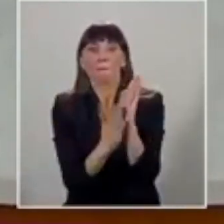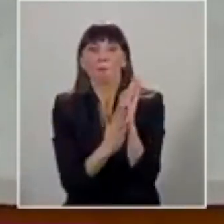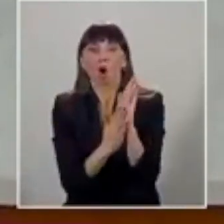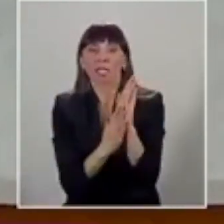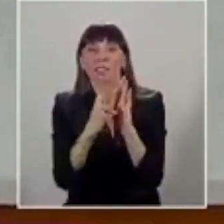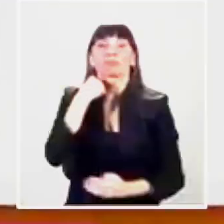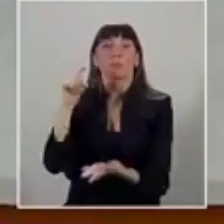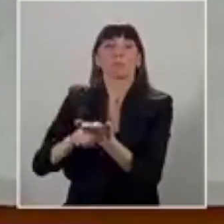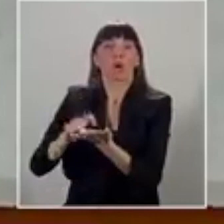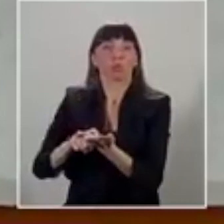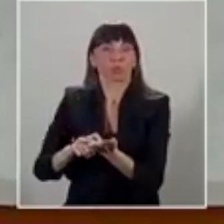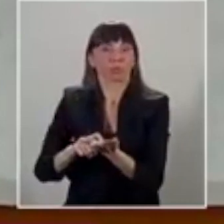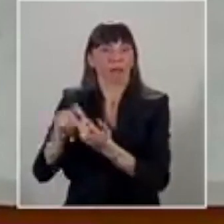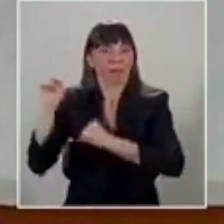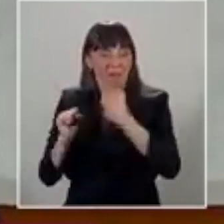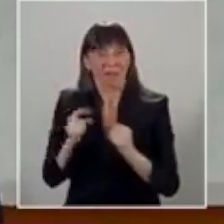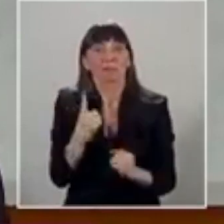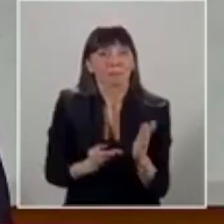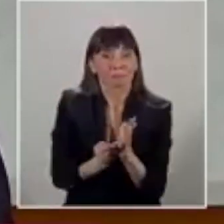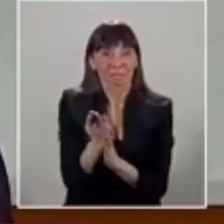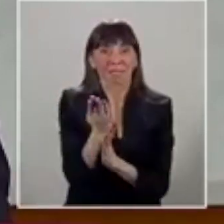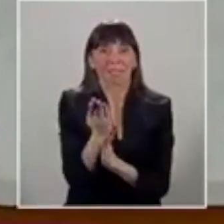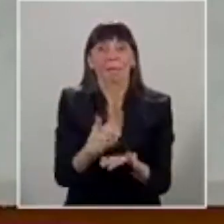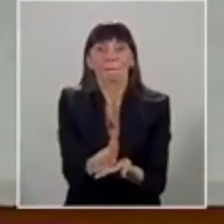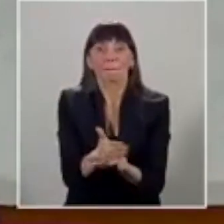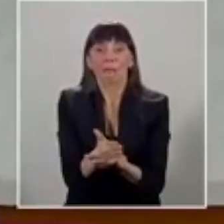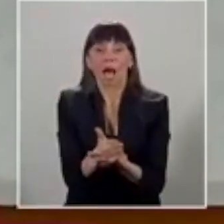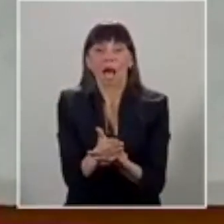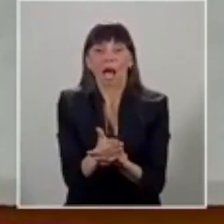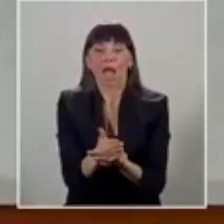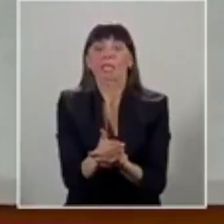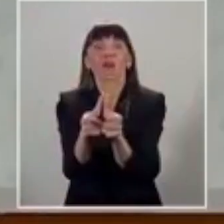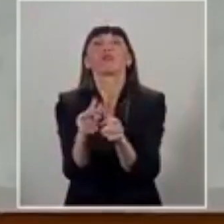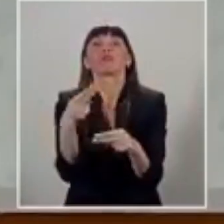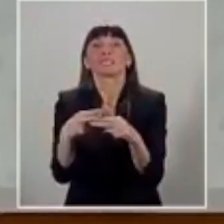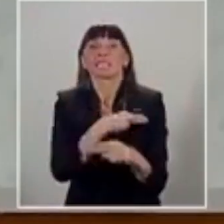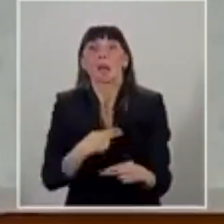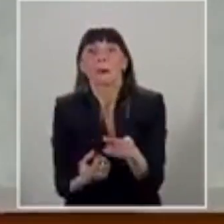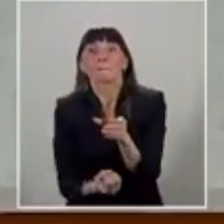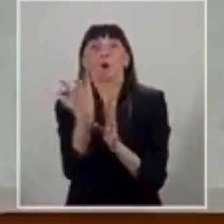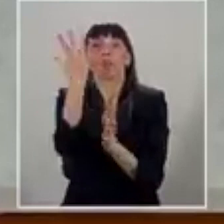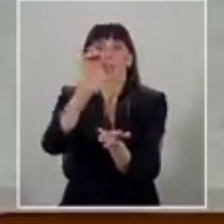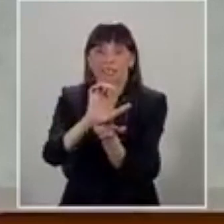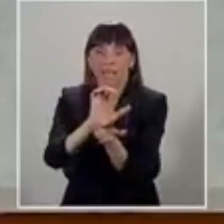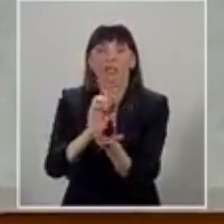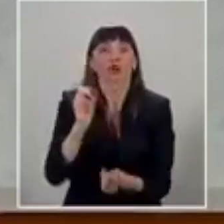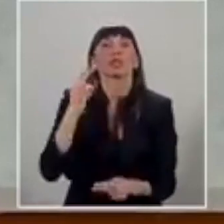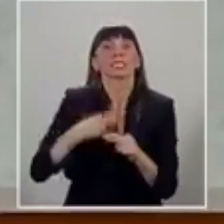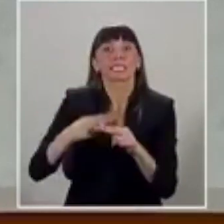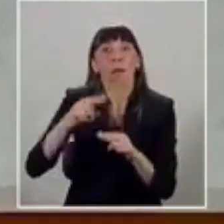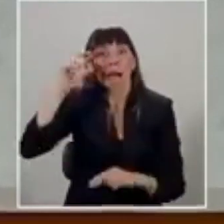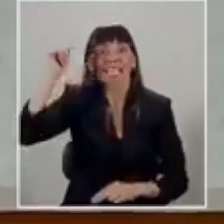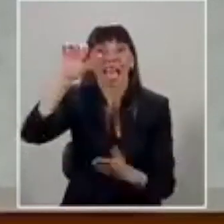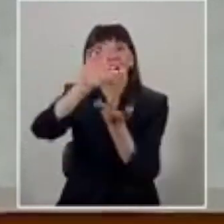política y regla fiscal. Empezaremos a poner en marcha el Plan de Transporte Tercer Milenio, la creación del Estado